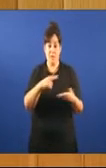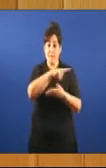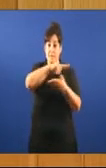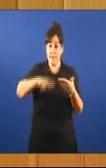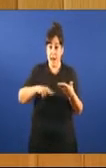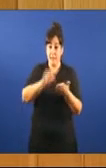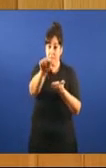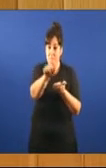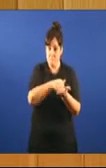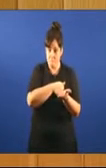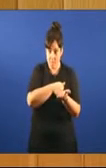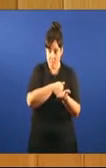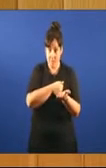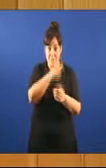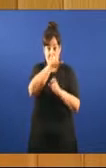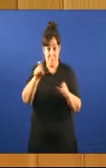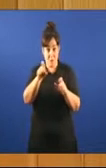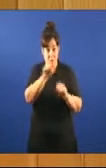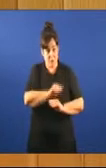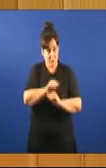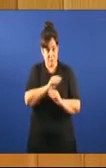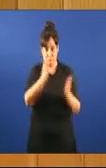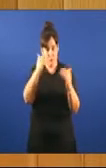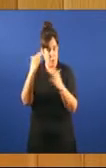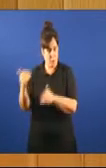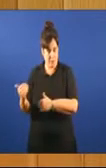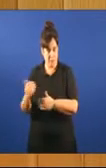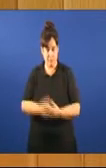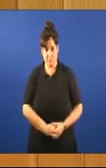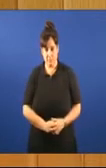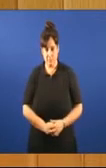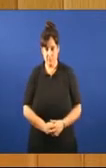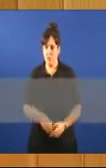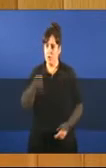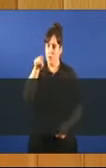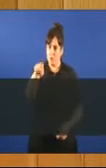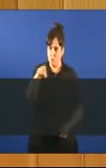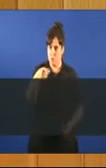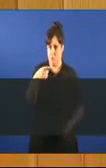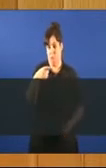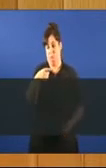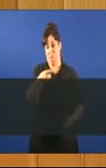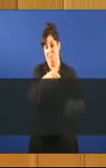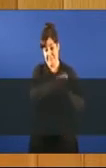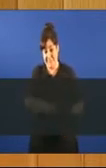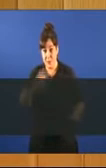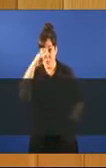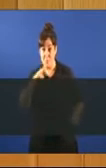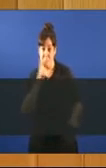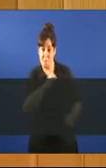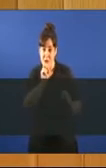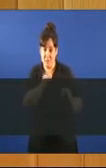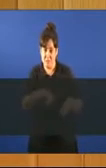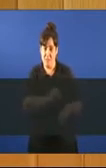quedas que te poidan traballar. Tes, en cambio, orfos e orfas. Tes campos